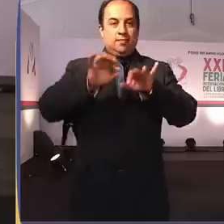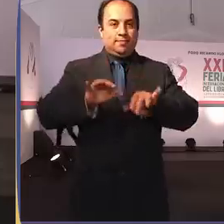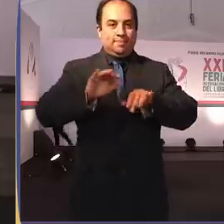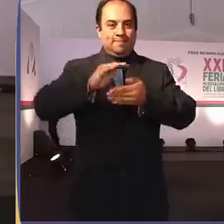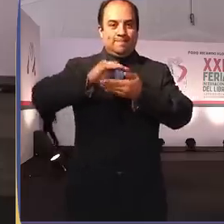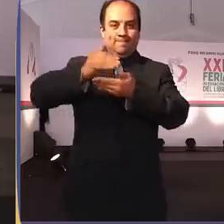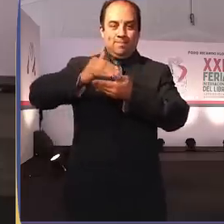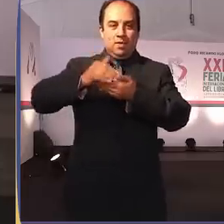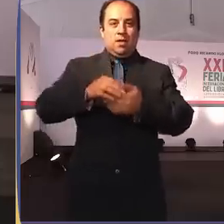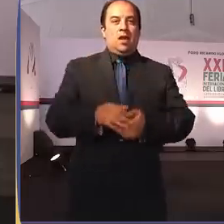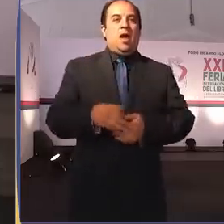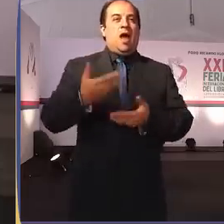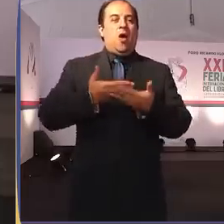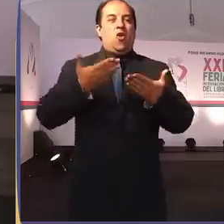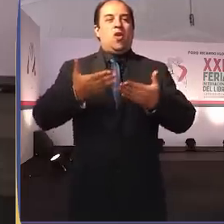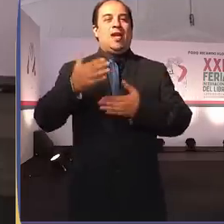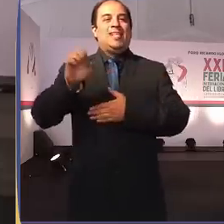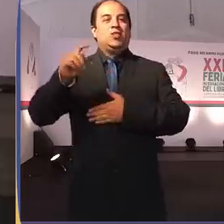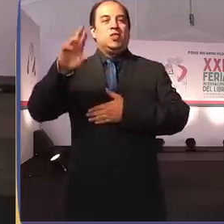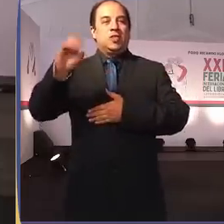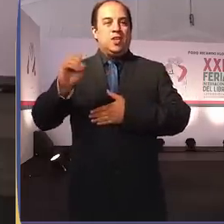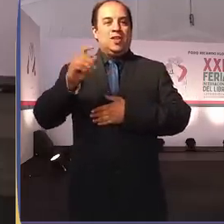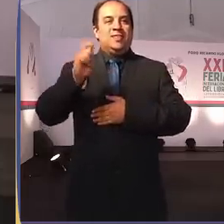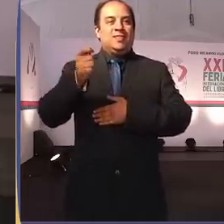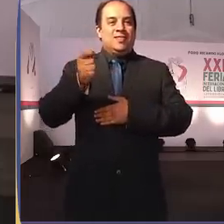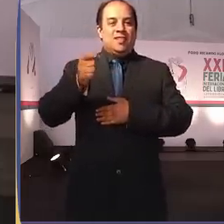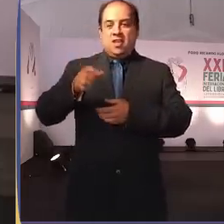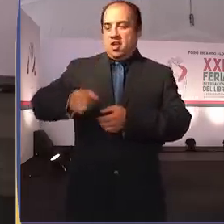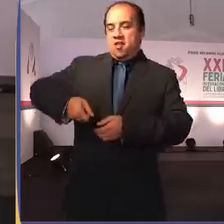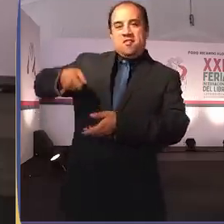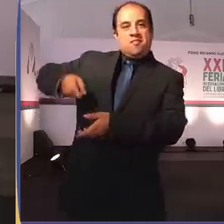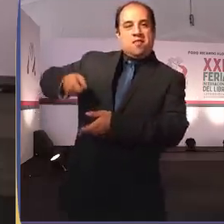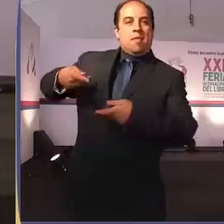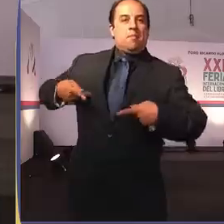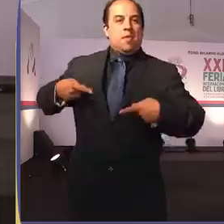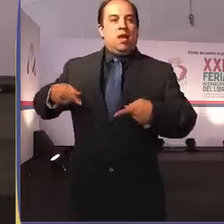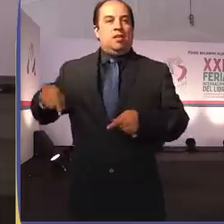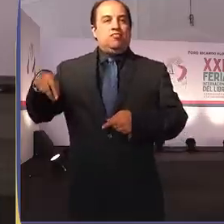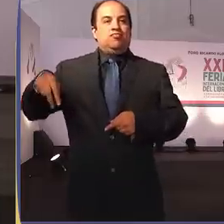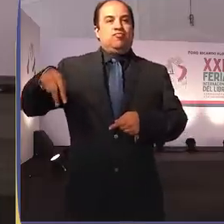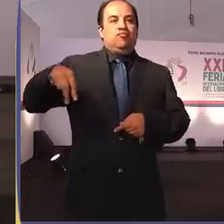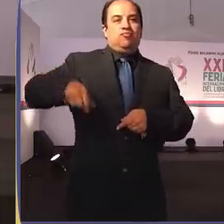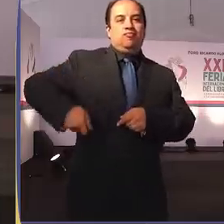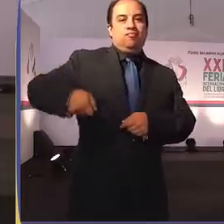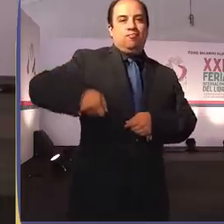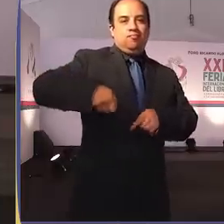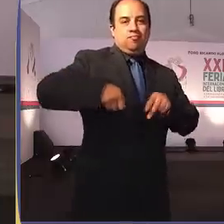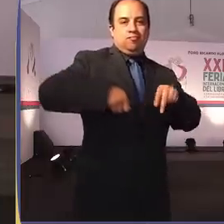portafolios ahora. Sí. Hay traducción, en Google la encuentras. Sí.